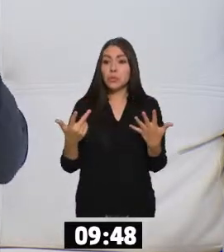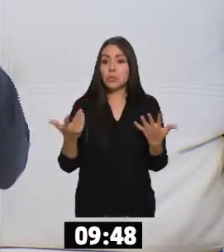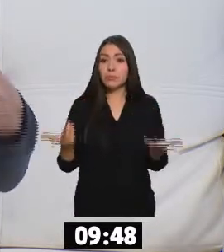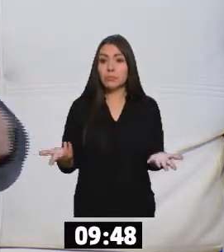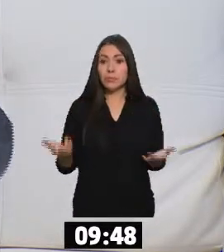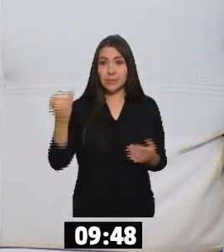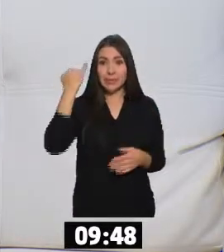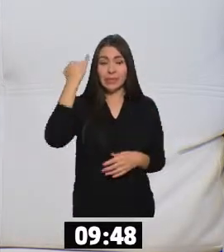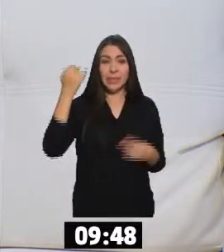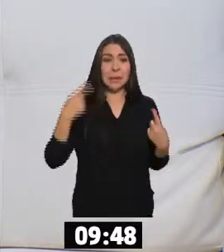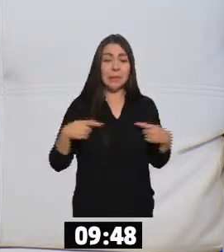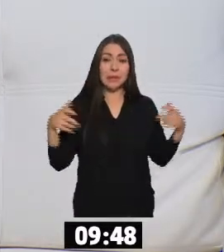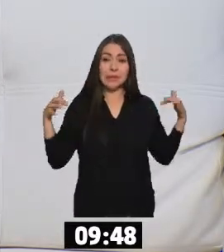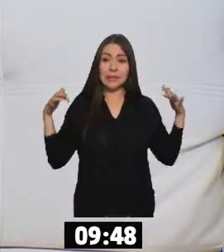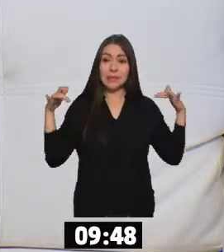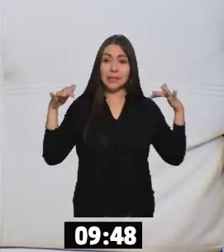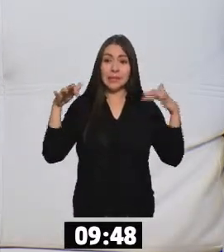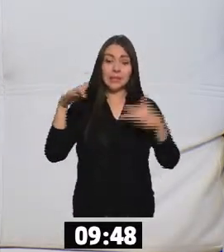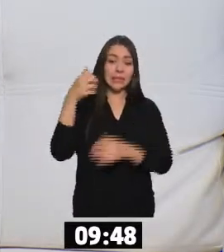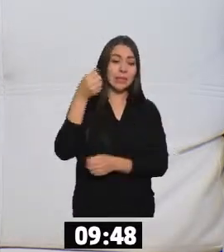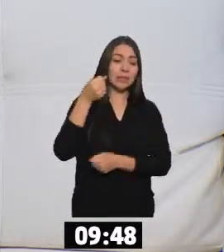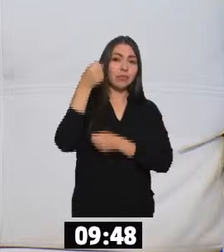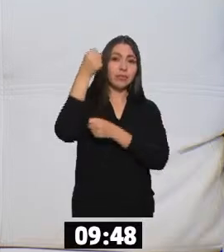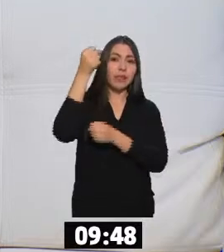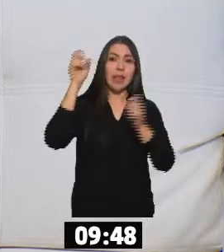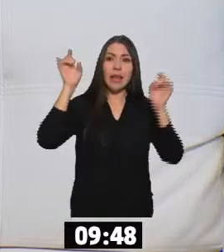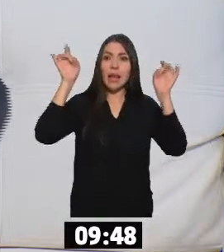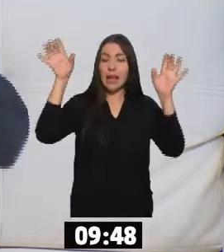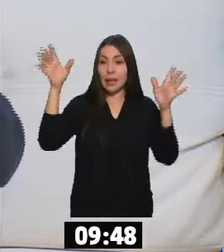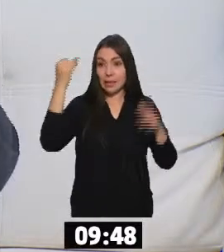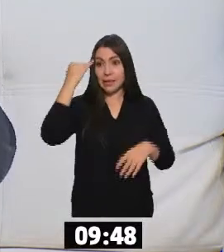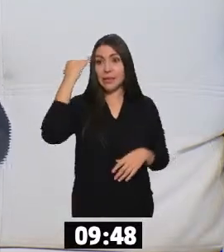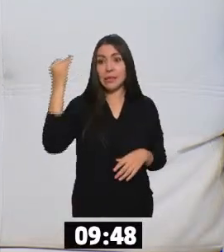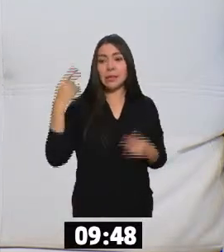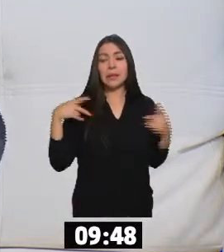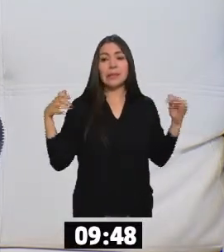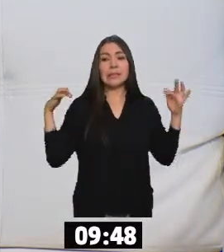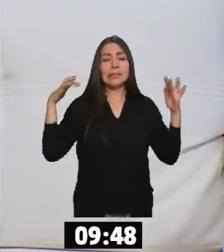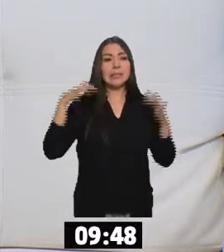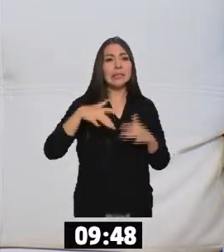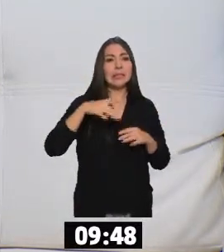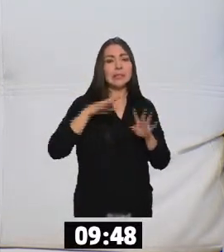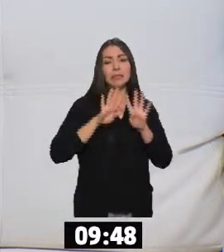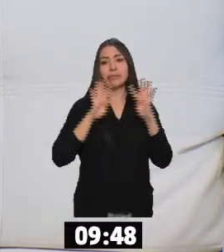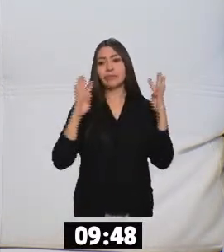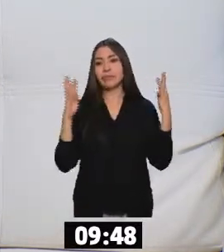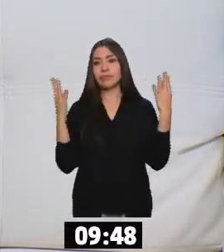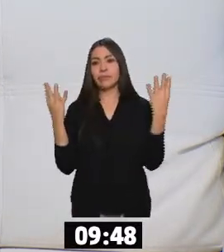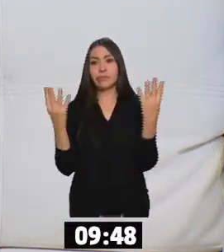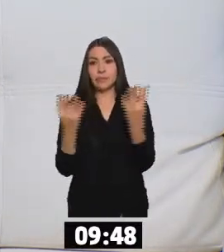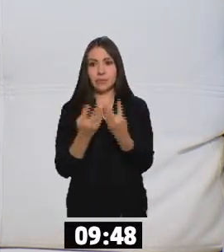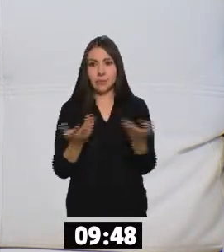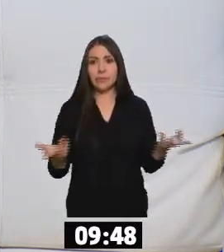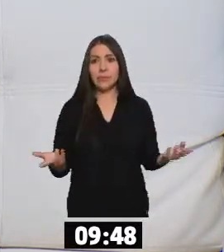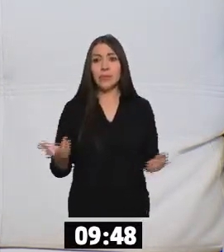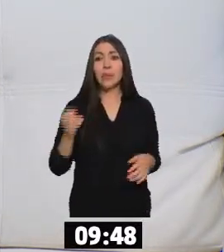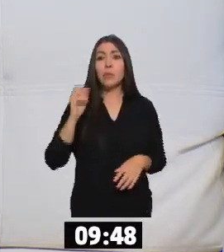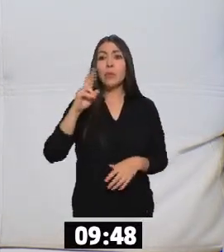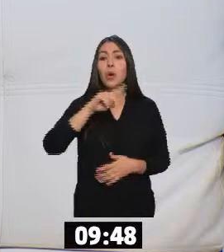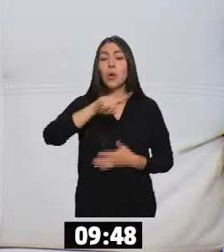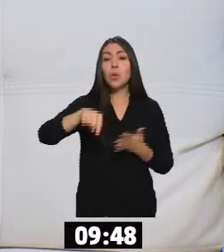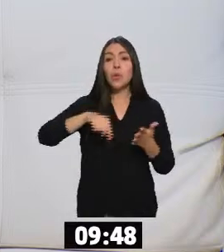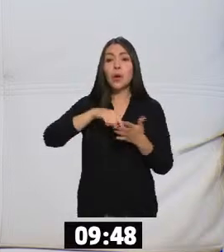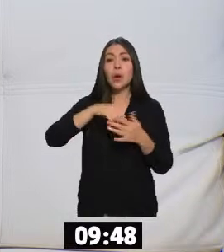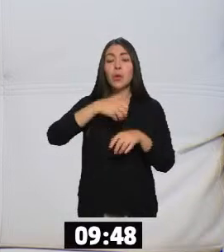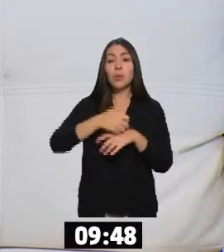No, el pobre Ángel de la Independencia, lo bueno es que está ahorita bardeado, maestro. Y Monterrey y todo, por alcanzar el octavo lugar